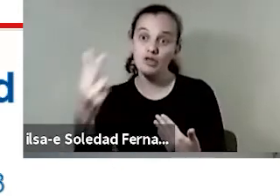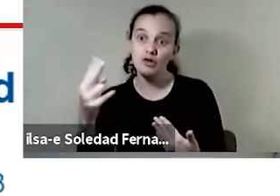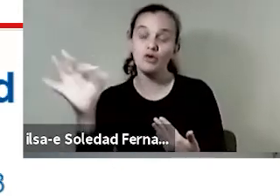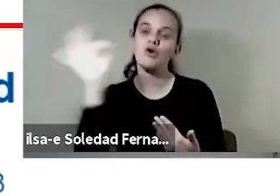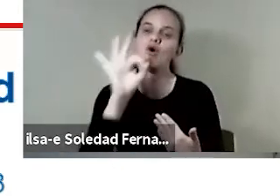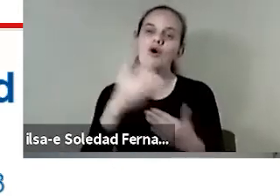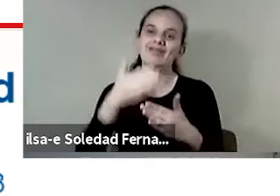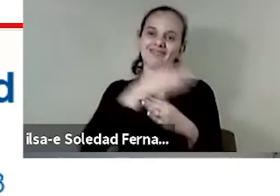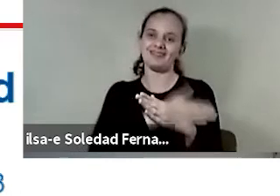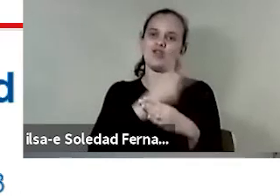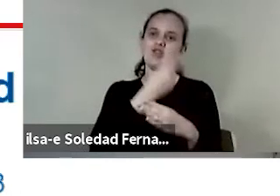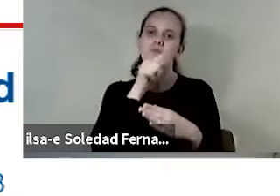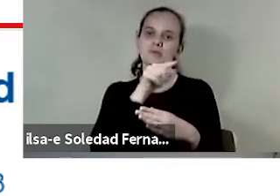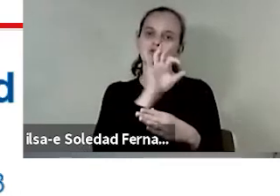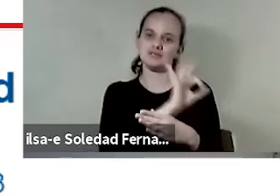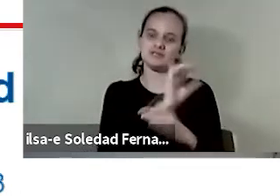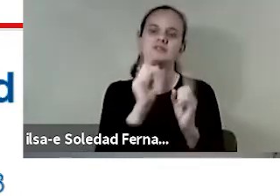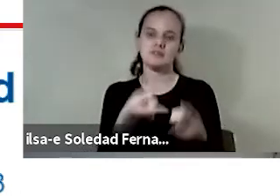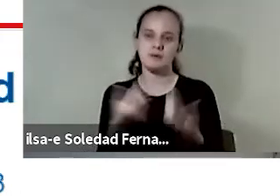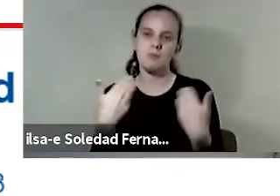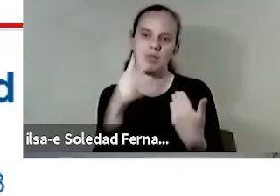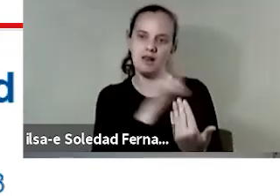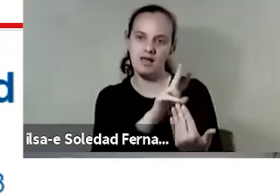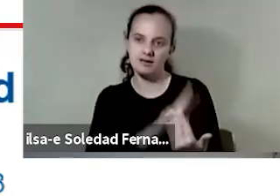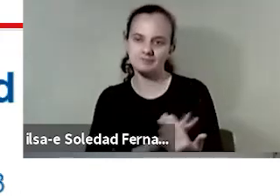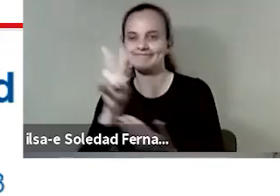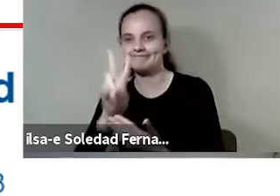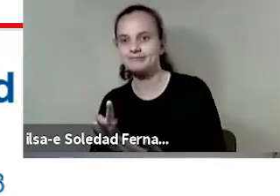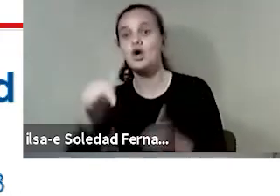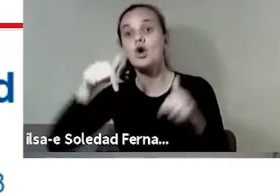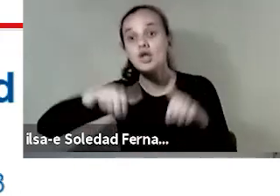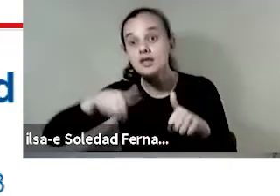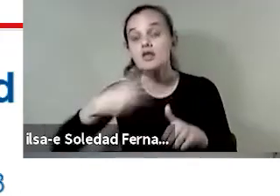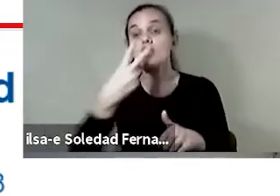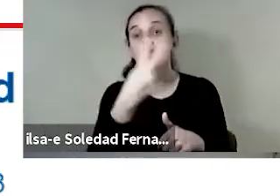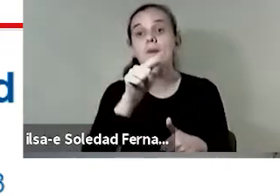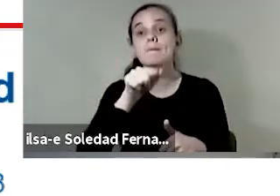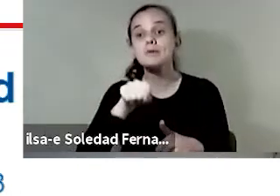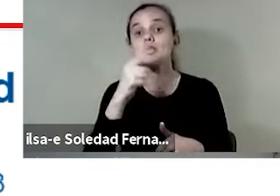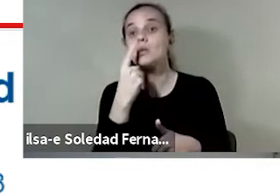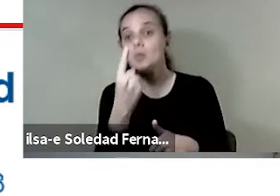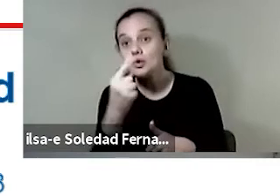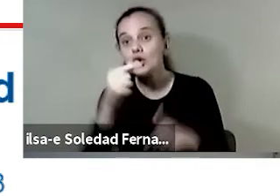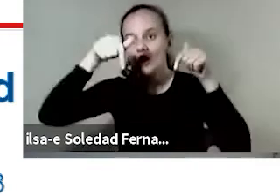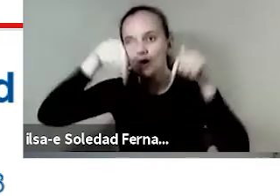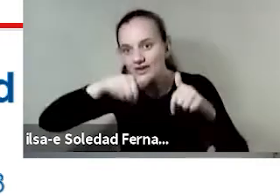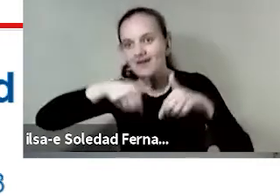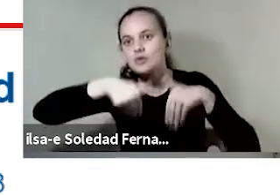pero también pueden acceder al borrador de las 2.2 o podrían acceder al 2.0. 2.1, como le dijimos,